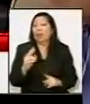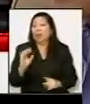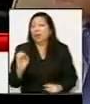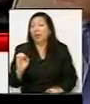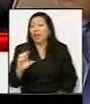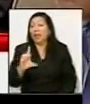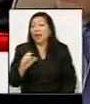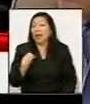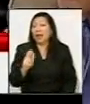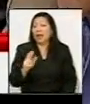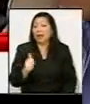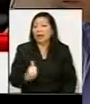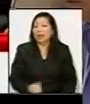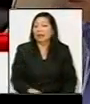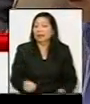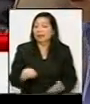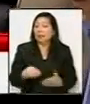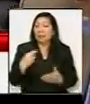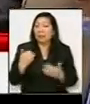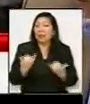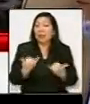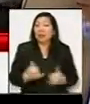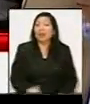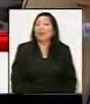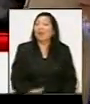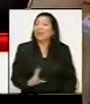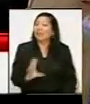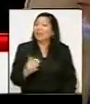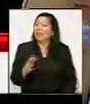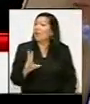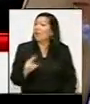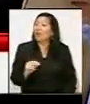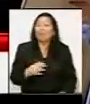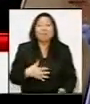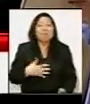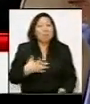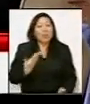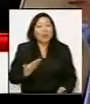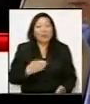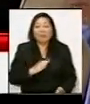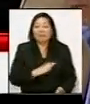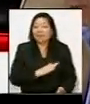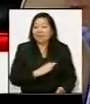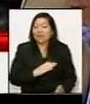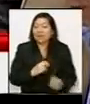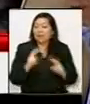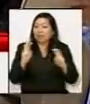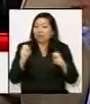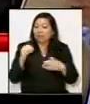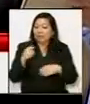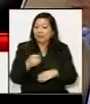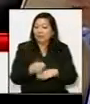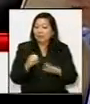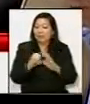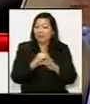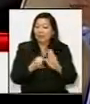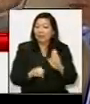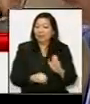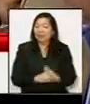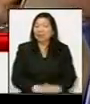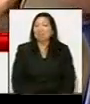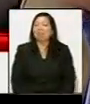con ese artículo que era una consigna política ahora ya no puede modificar el fiscal los términos de la acusación constitucional